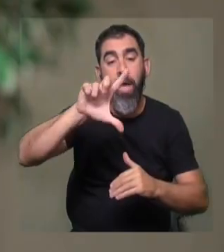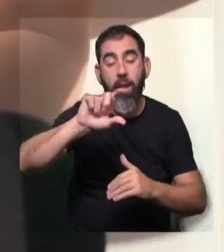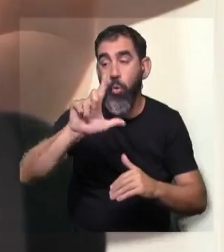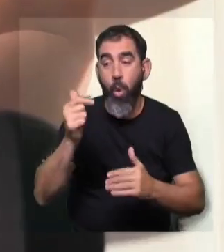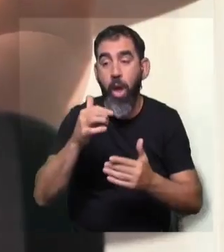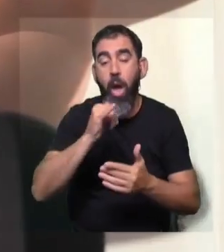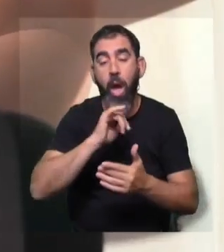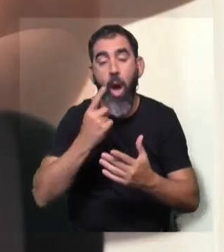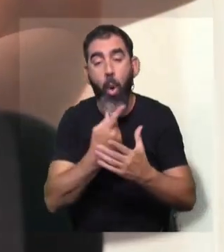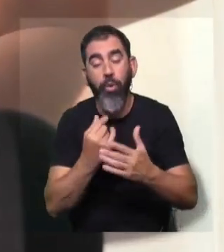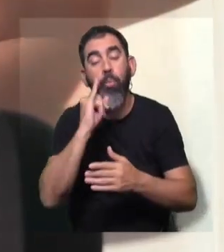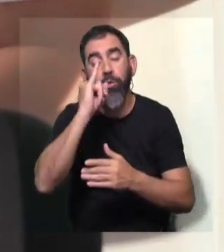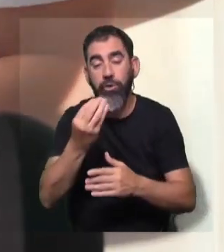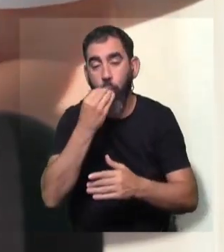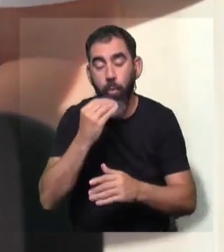autismo.